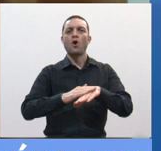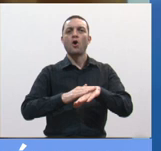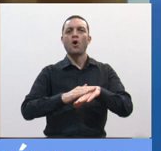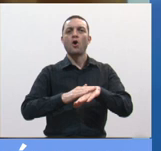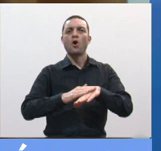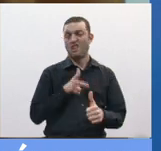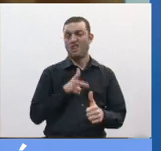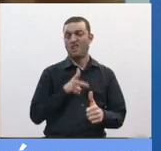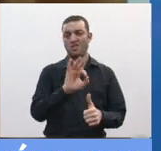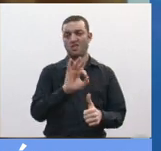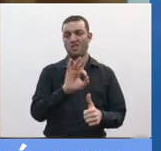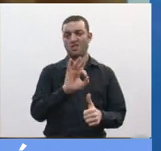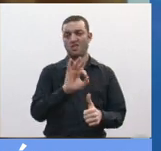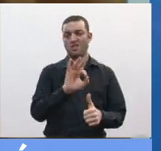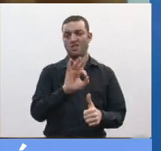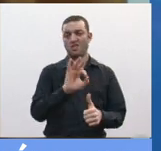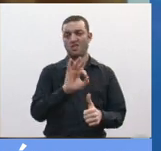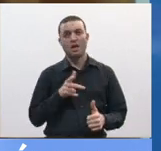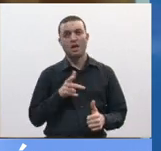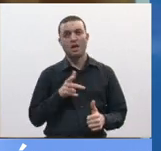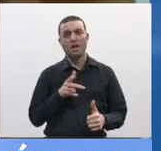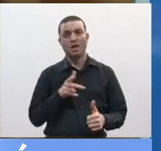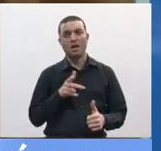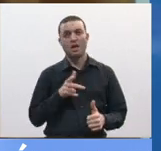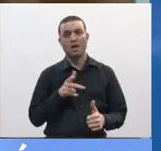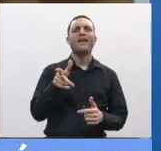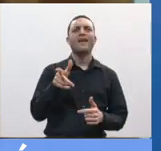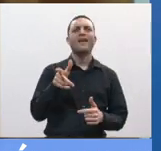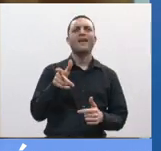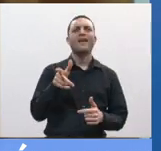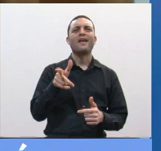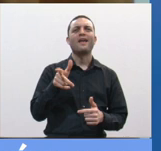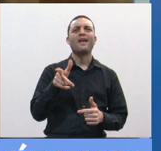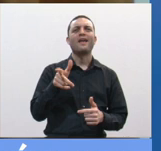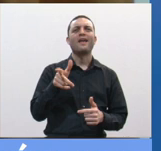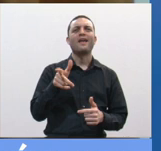que era representante de algunas empresas,